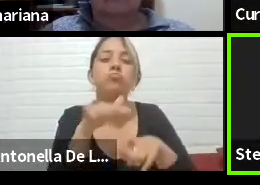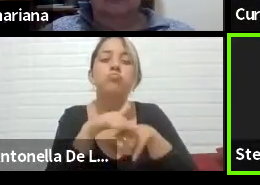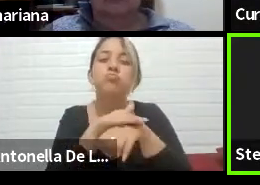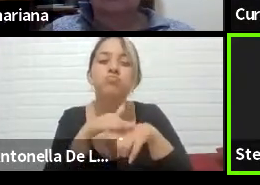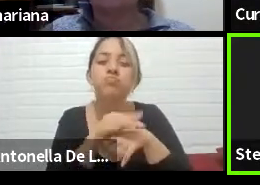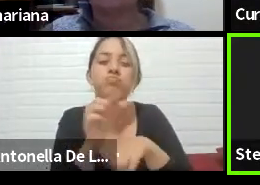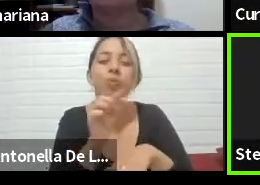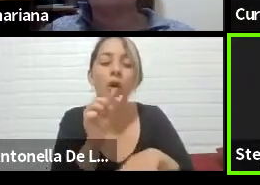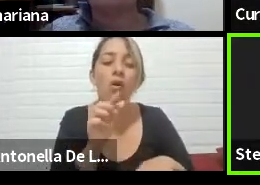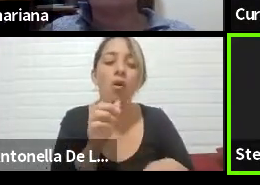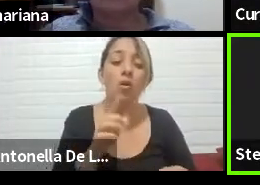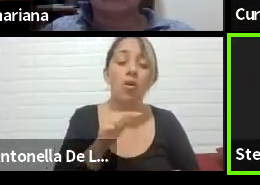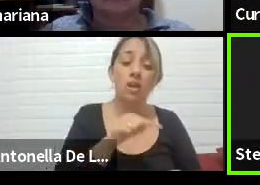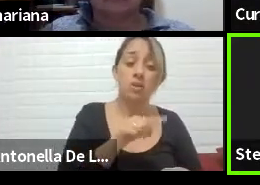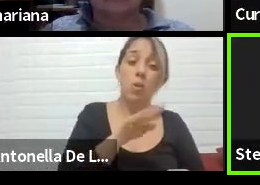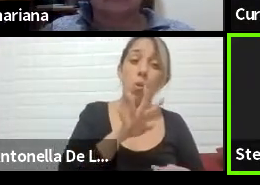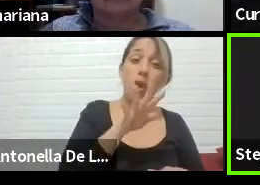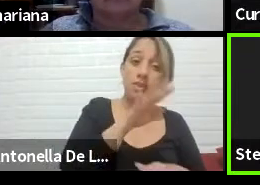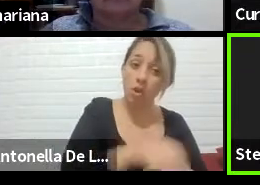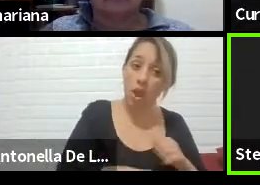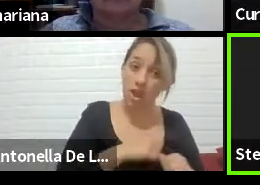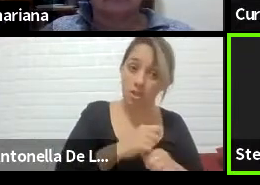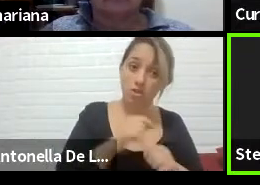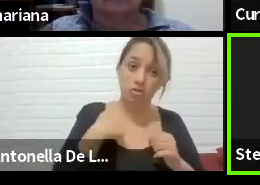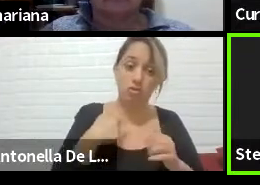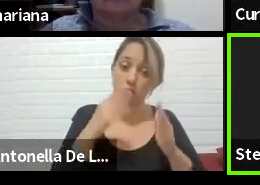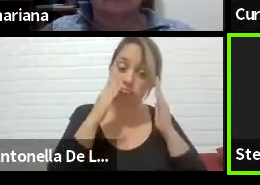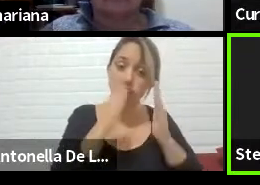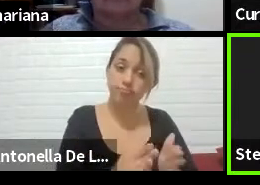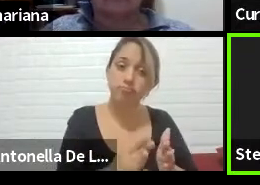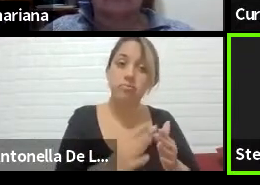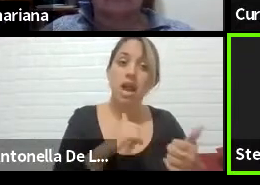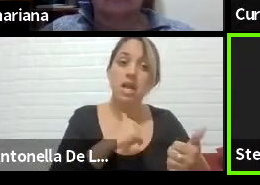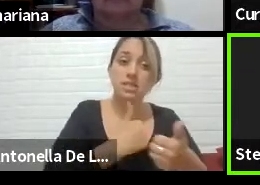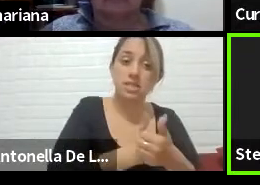Ella tiene 4 años, yo hace 3 años que estoy con ella.